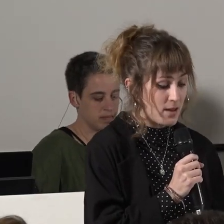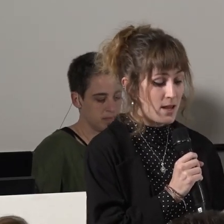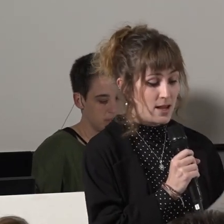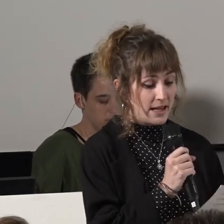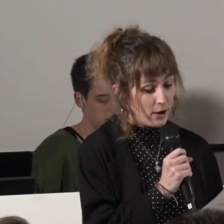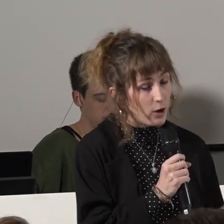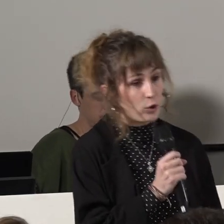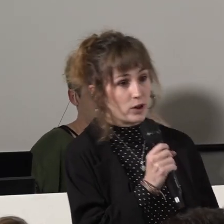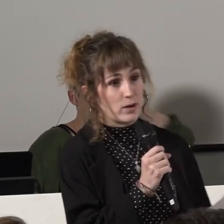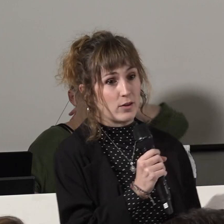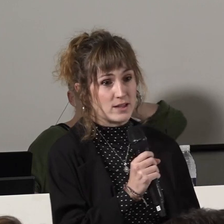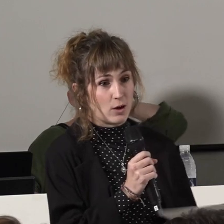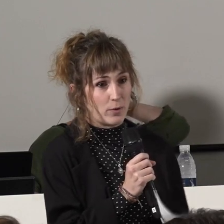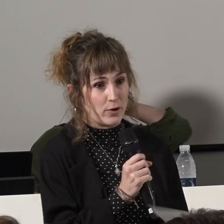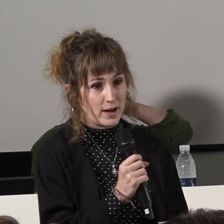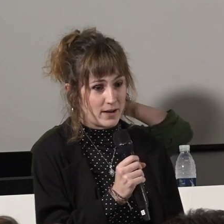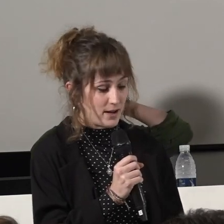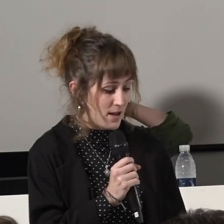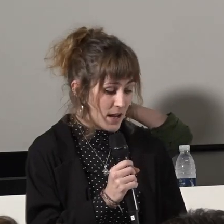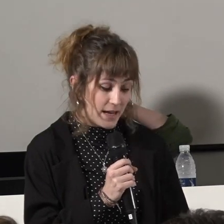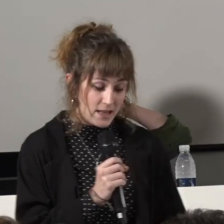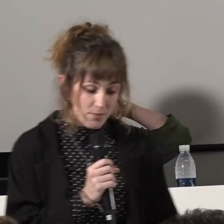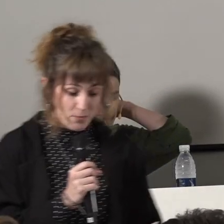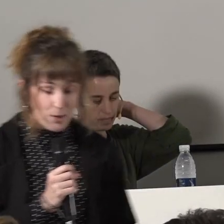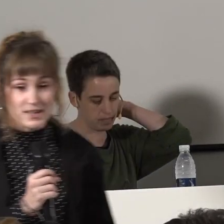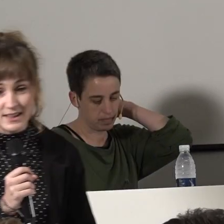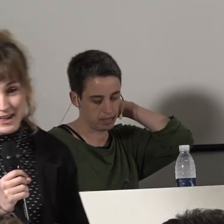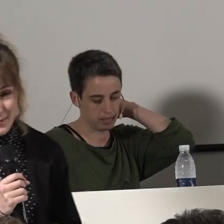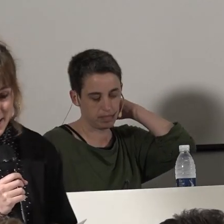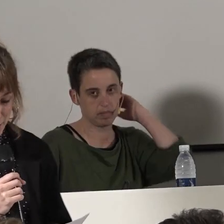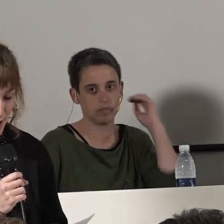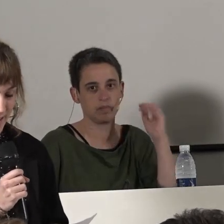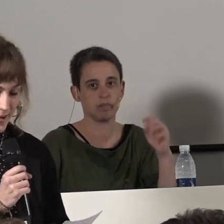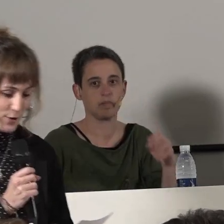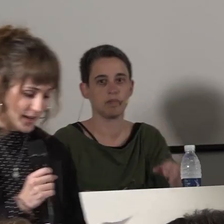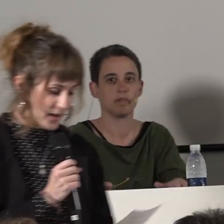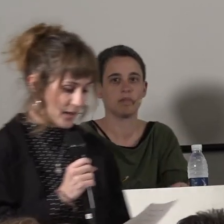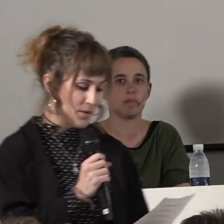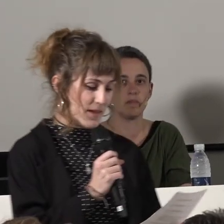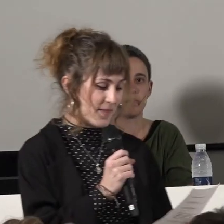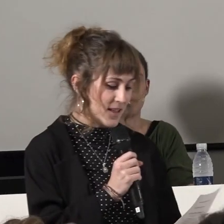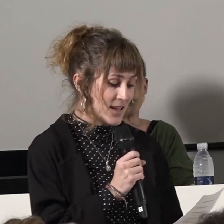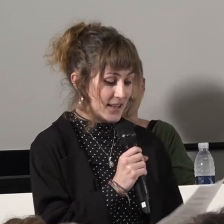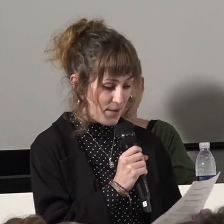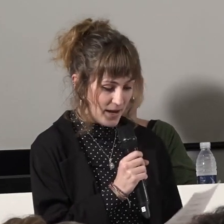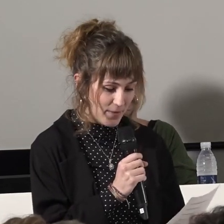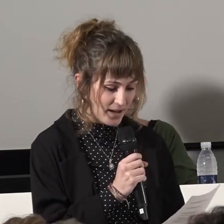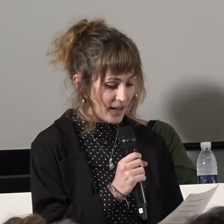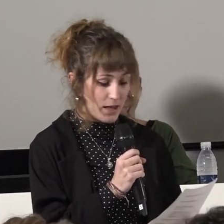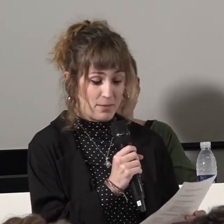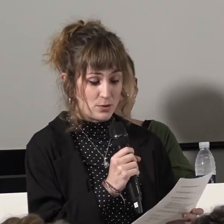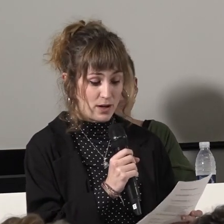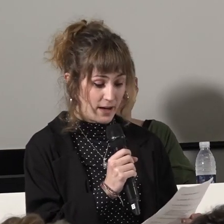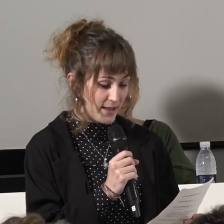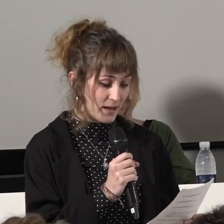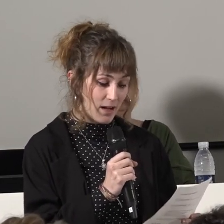abogada, y ahora lo continúa haciendo desde el Gobierno de Navarra. Y también voy a presentar a Maite Arrondo, la directora general de Vivienda, también Navarra, quien